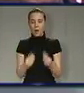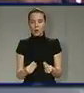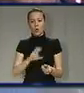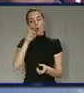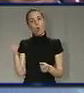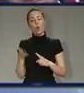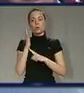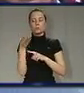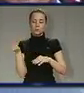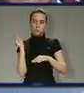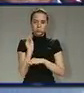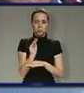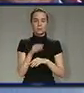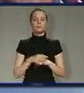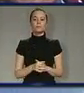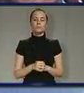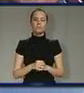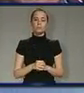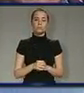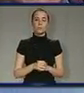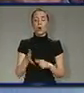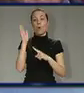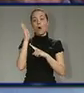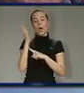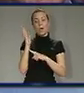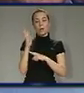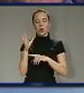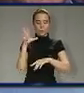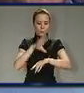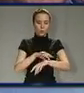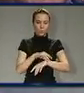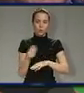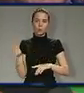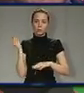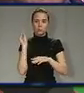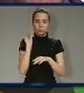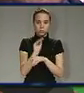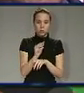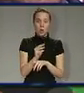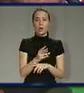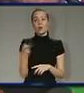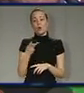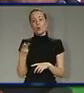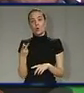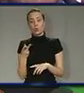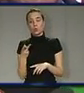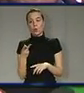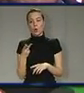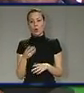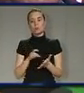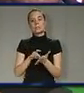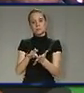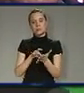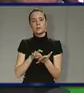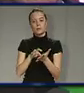este servicio con un helicóptero medicalizado... ...que junto con este, pues entendemos que hará